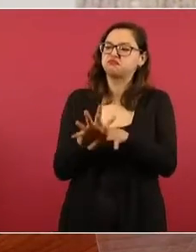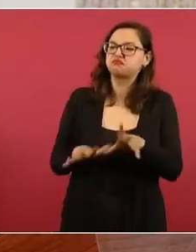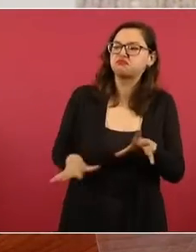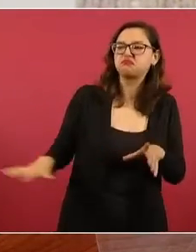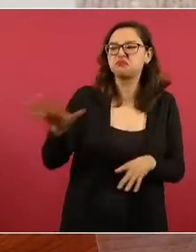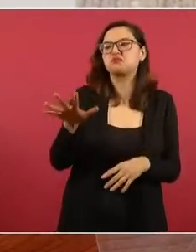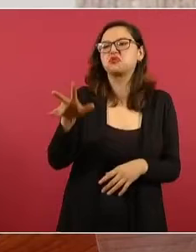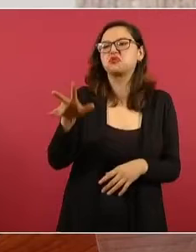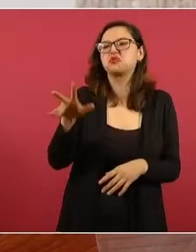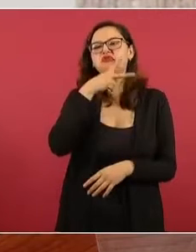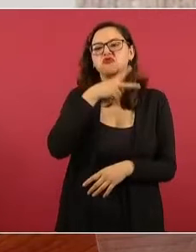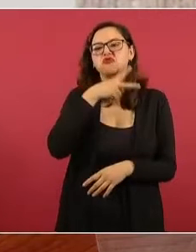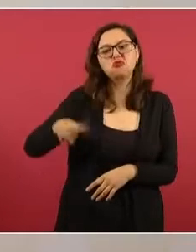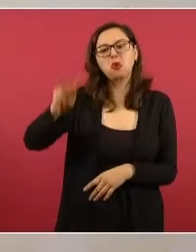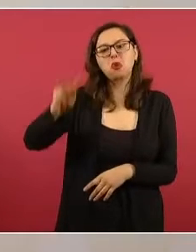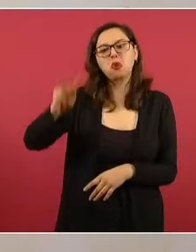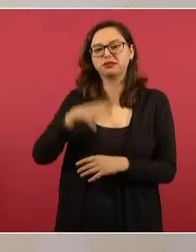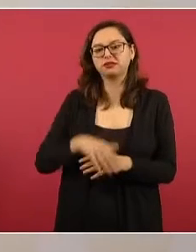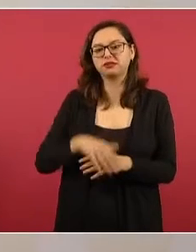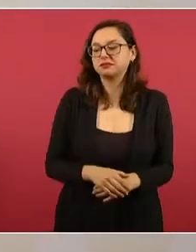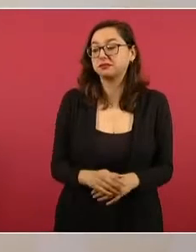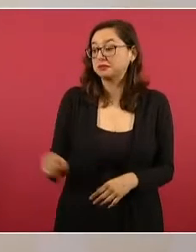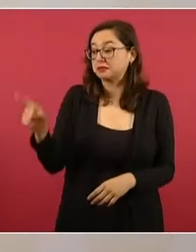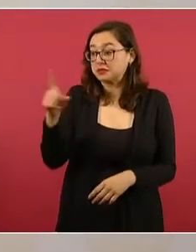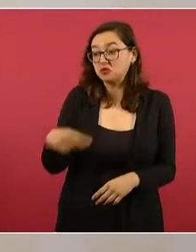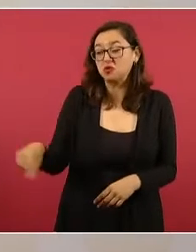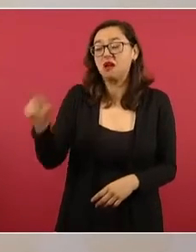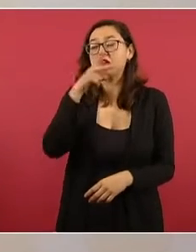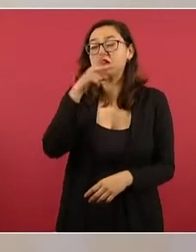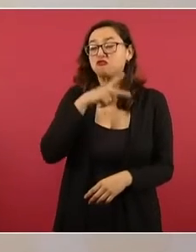Entre más analfabetismo,